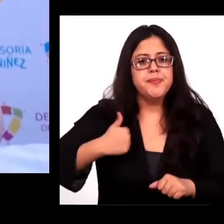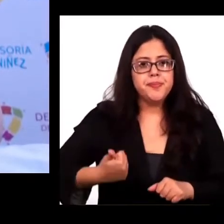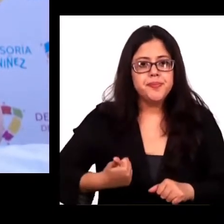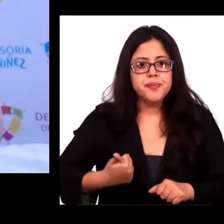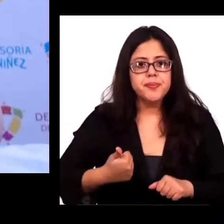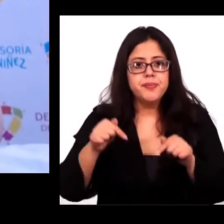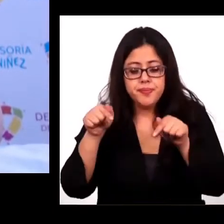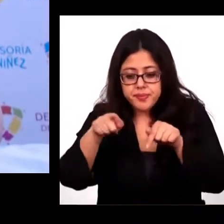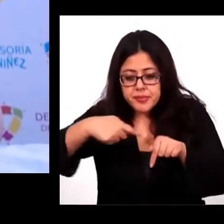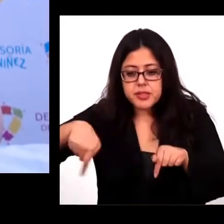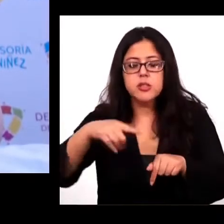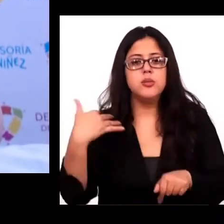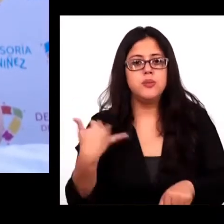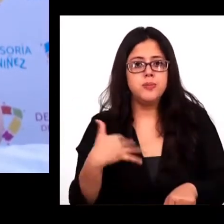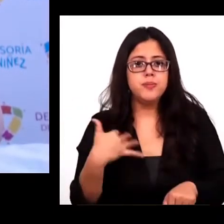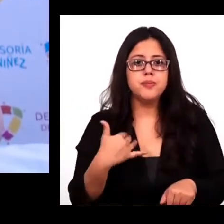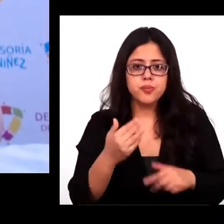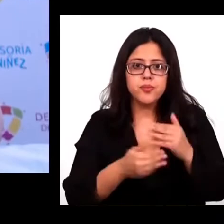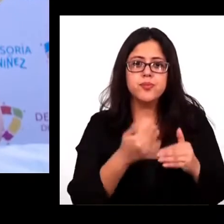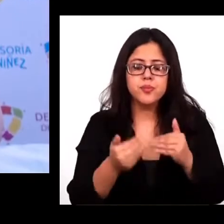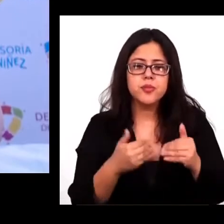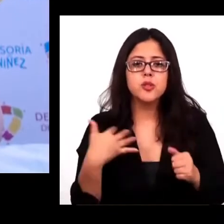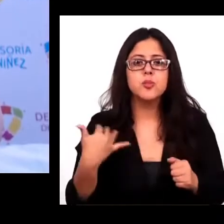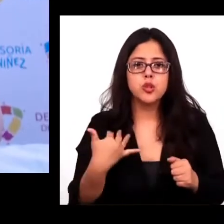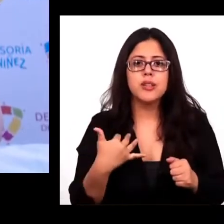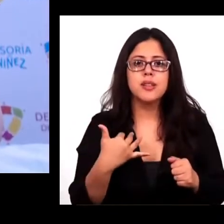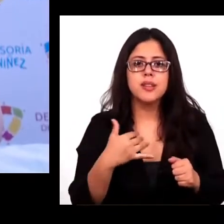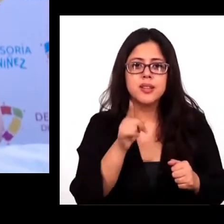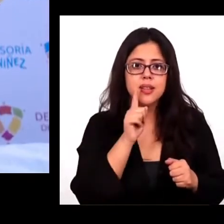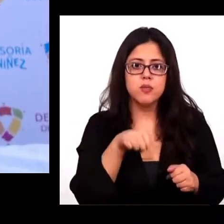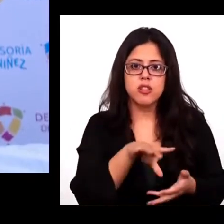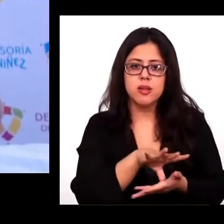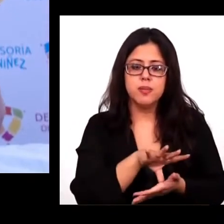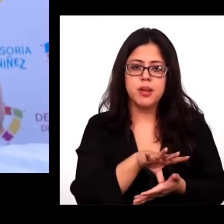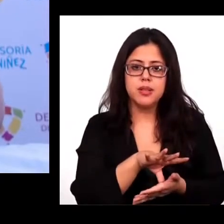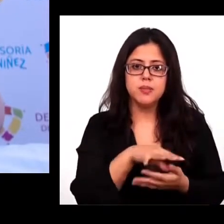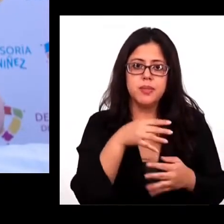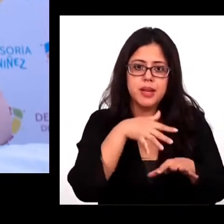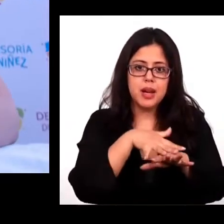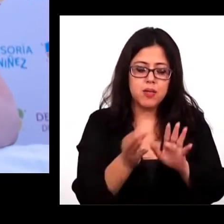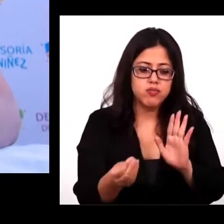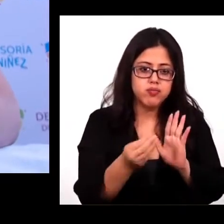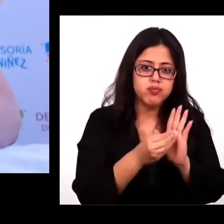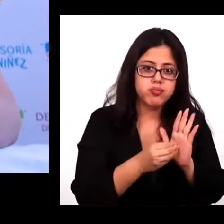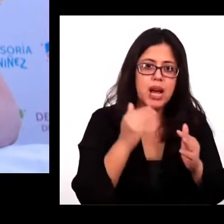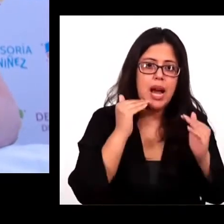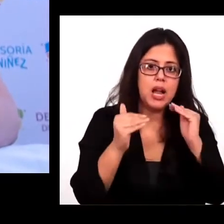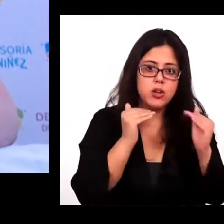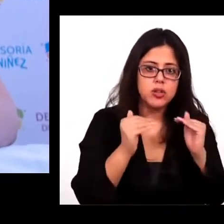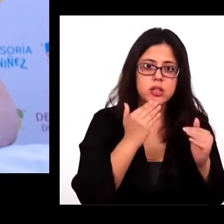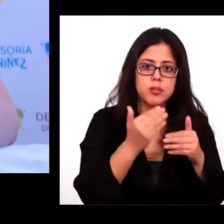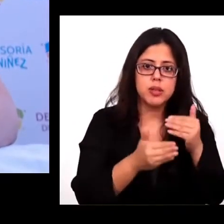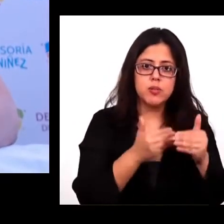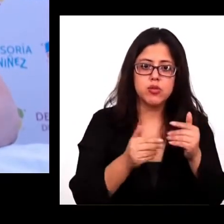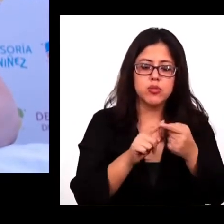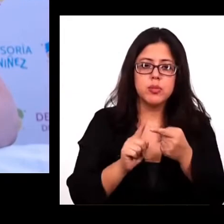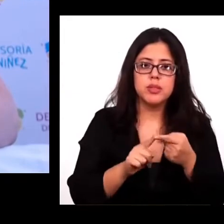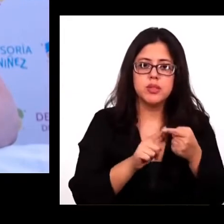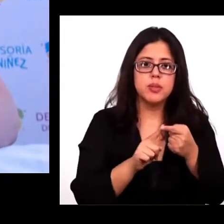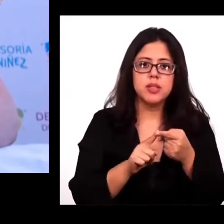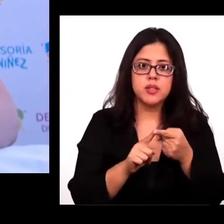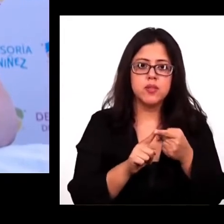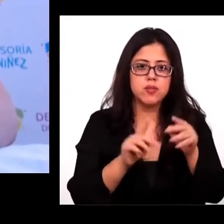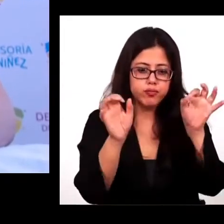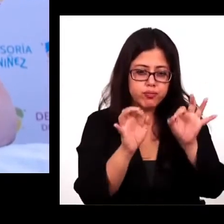órgano tan trascendente en este proceso histórico que vivimos como país para poder integrar a los niños, niñas y adolescentes en procesos participativos de definición